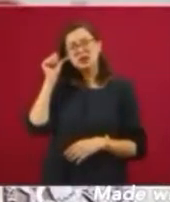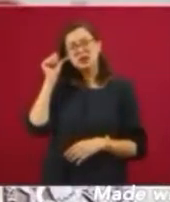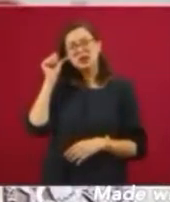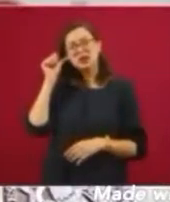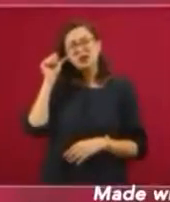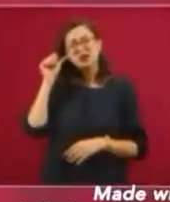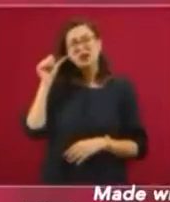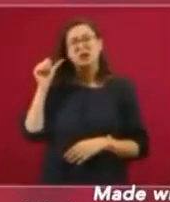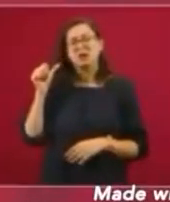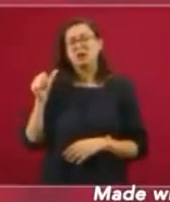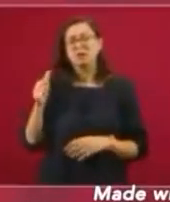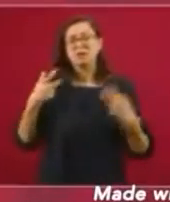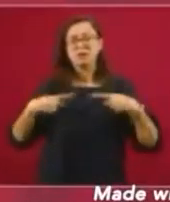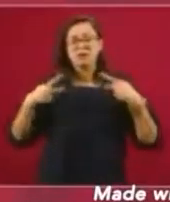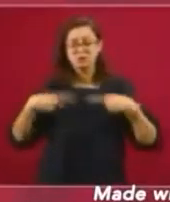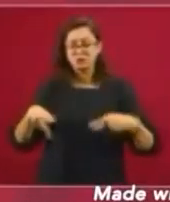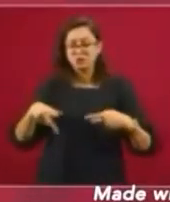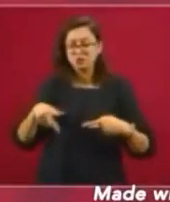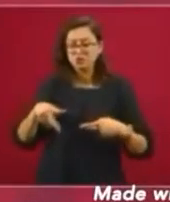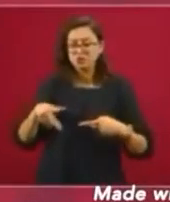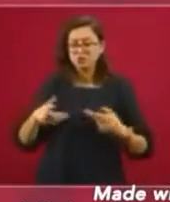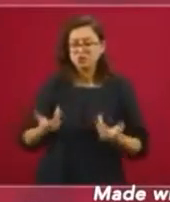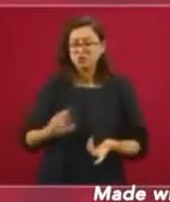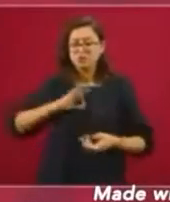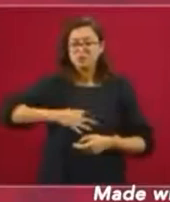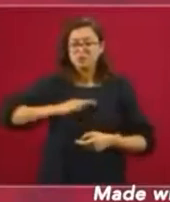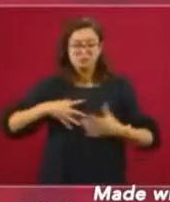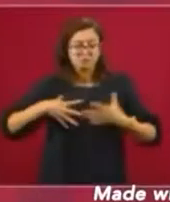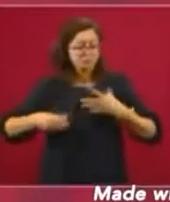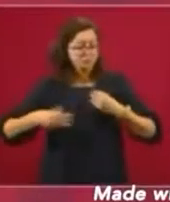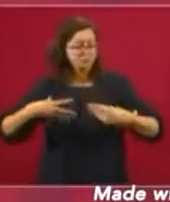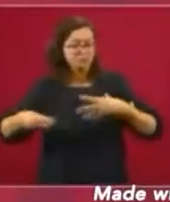crecieron los infectados